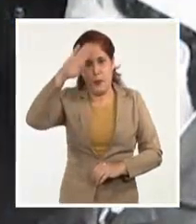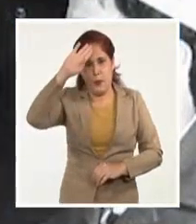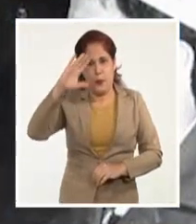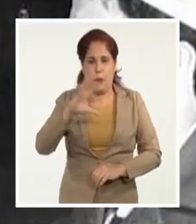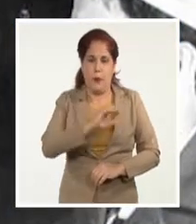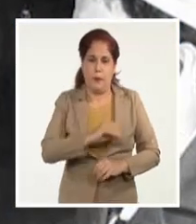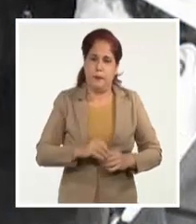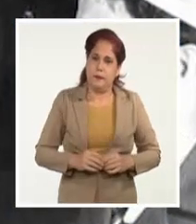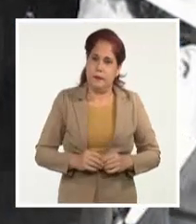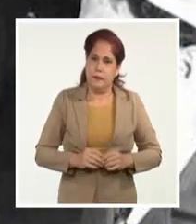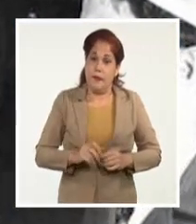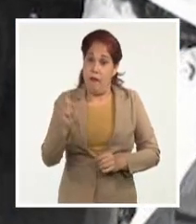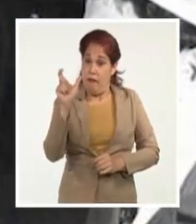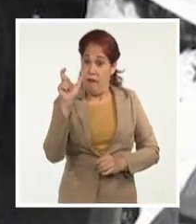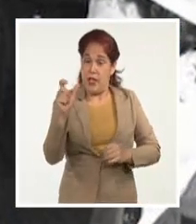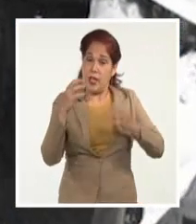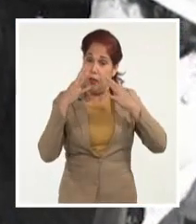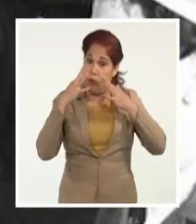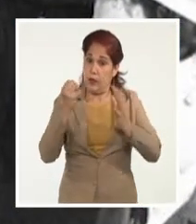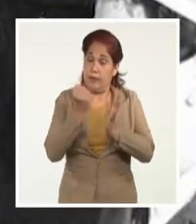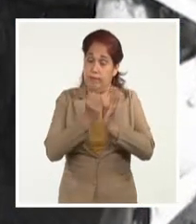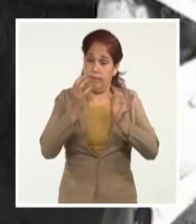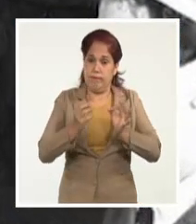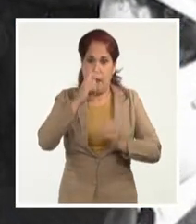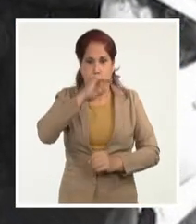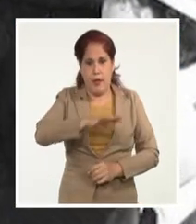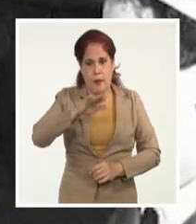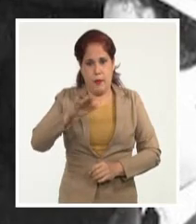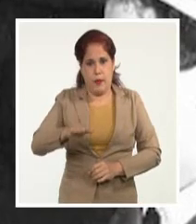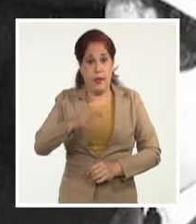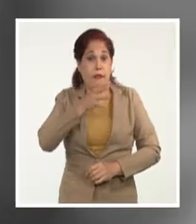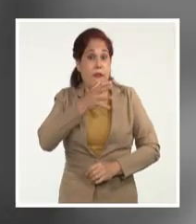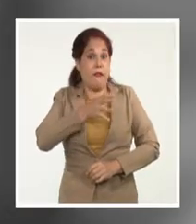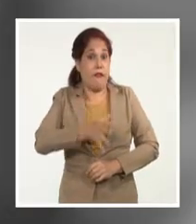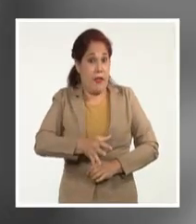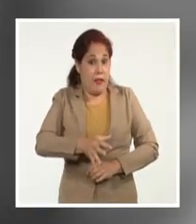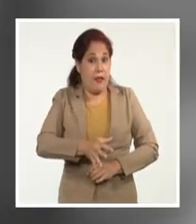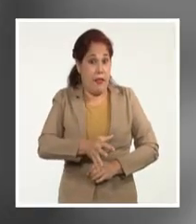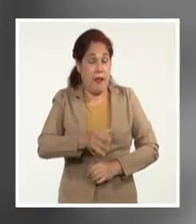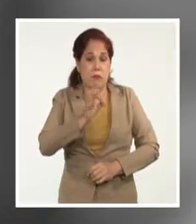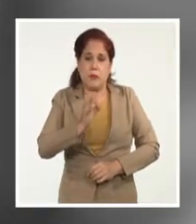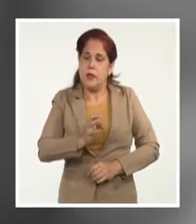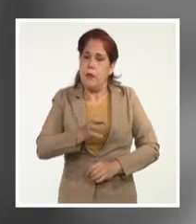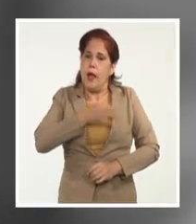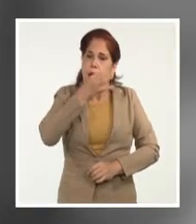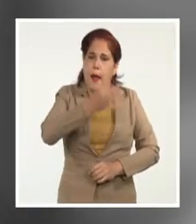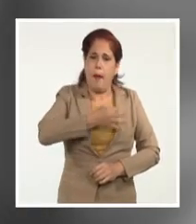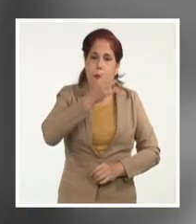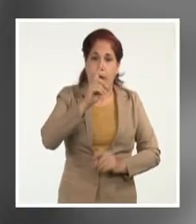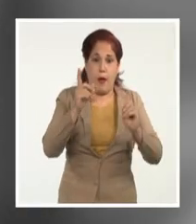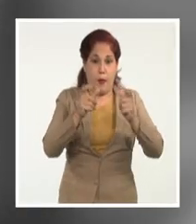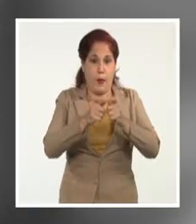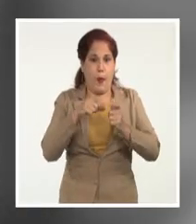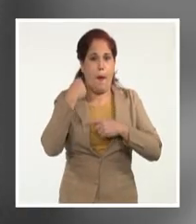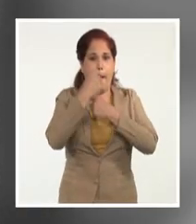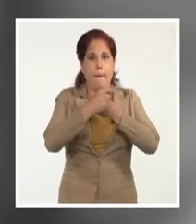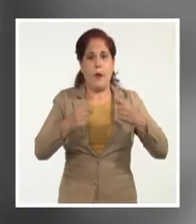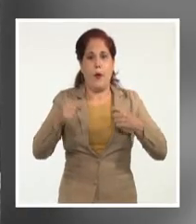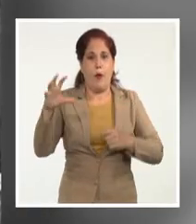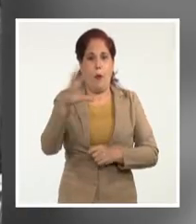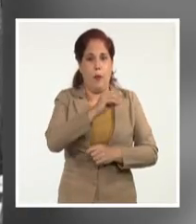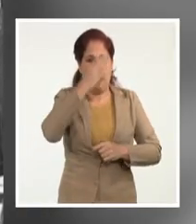la fecha fue ratificada por los propios niños a quienes el comandante en jefe fidel castro ruz consultó durante un encuentro con pioneros de todo el país